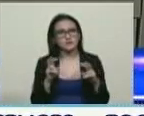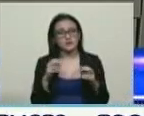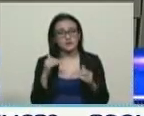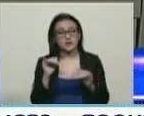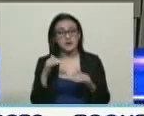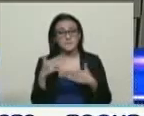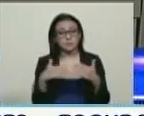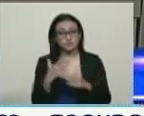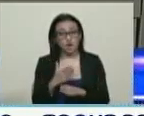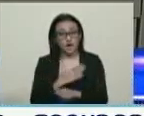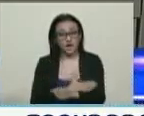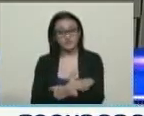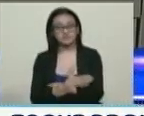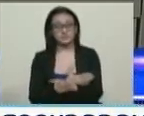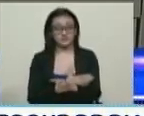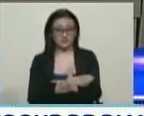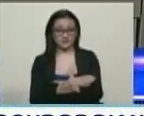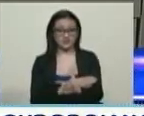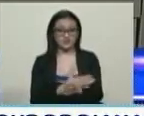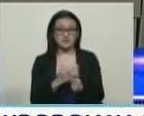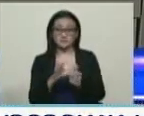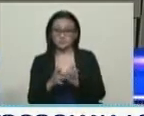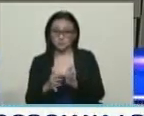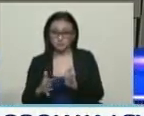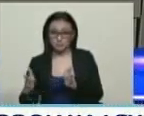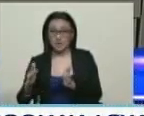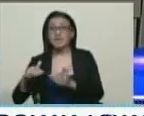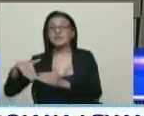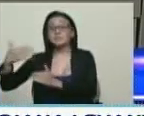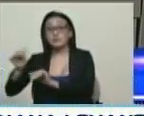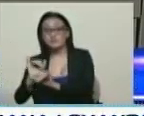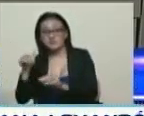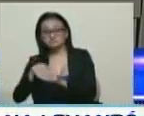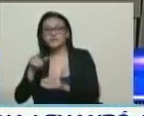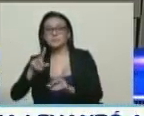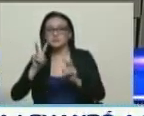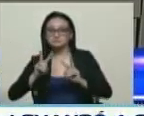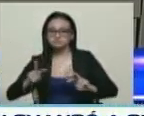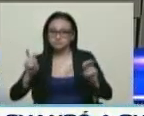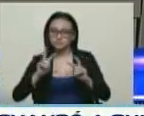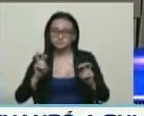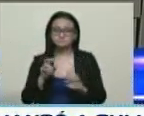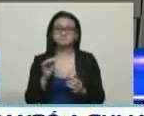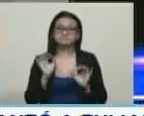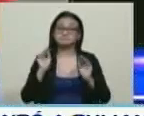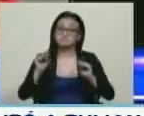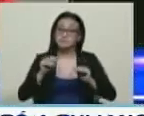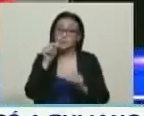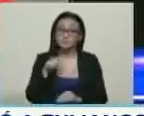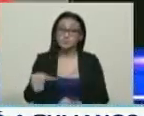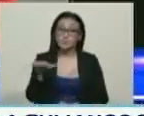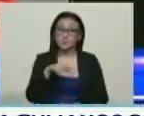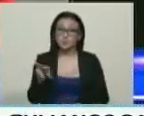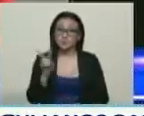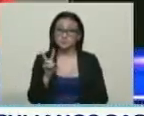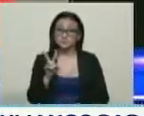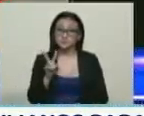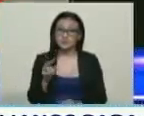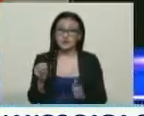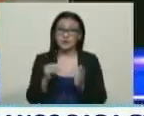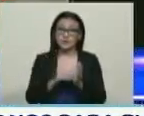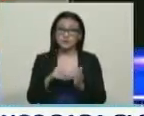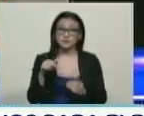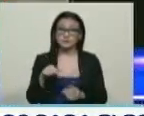proceso, antes, durante y después. Así que bueno, pueblo de Venezuela, nuevamente a esta hora, que